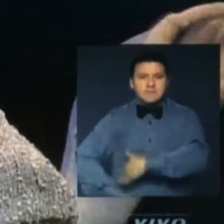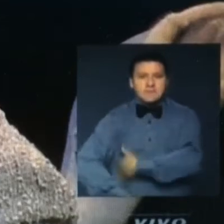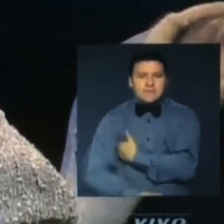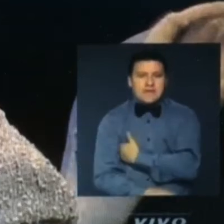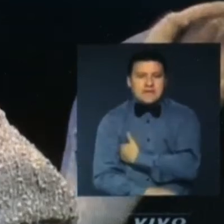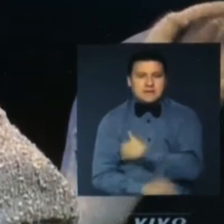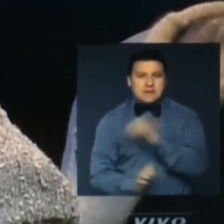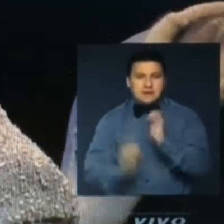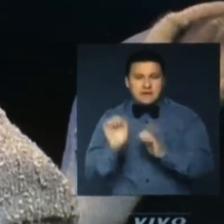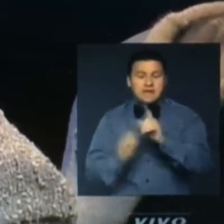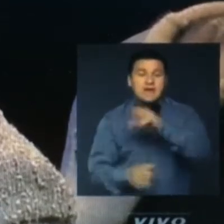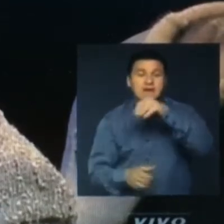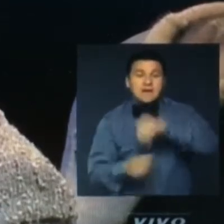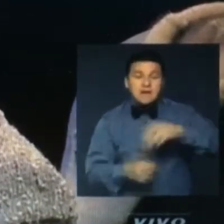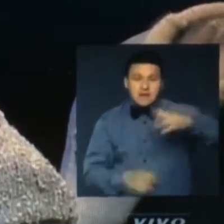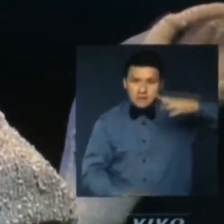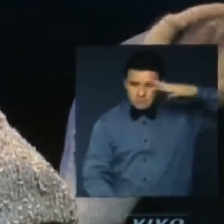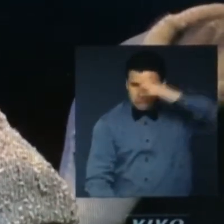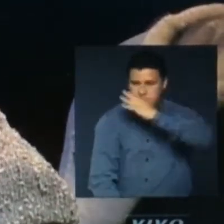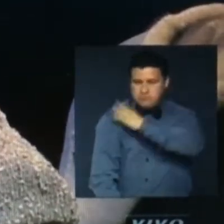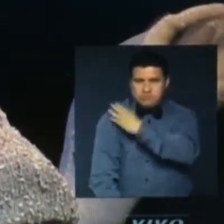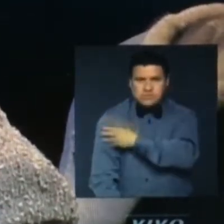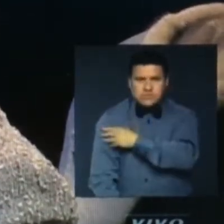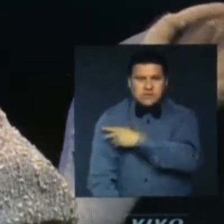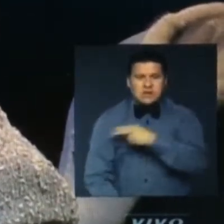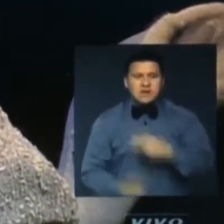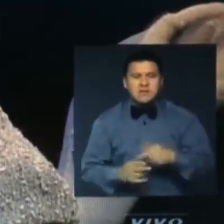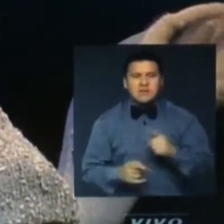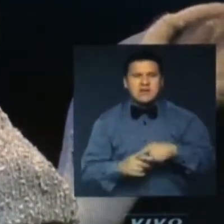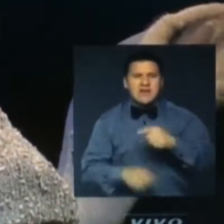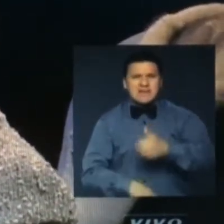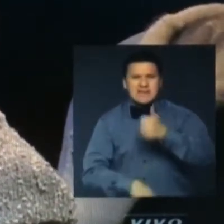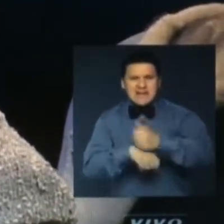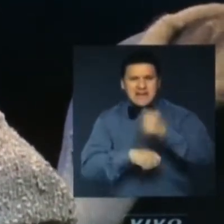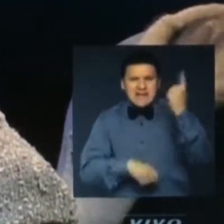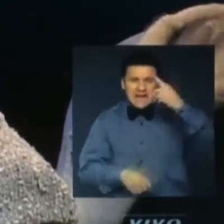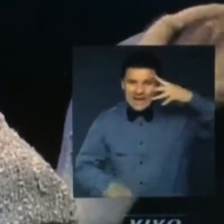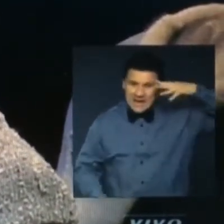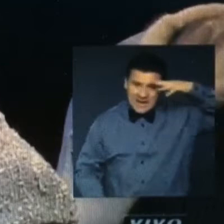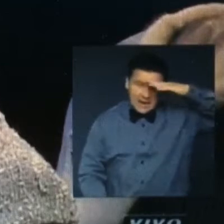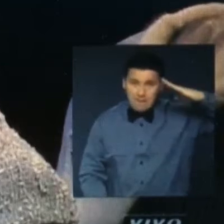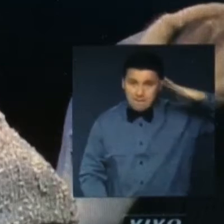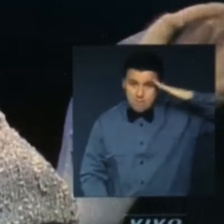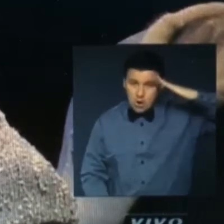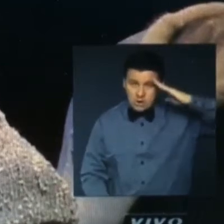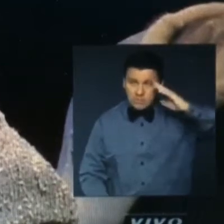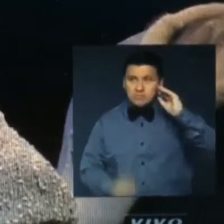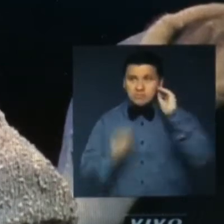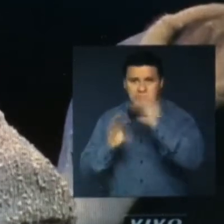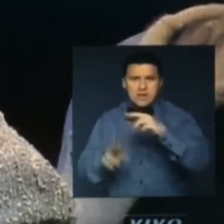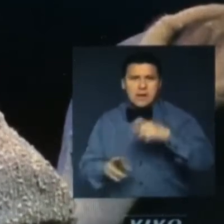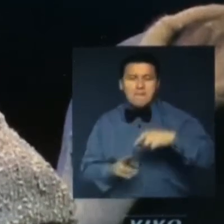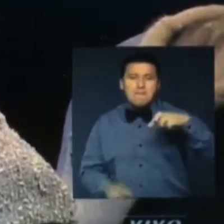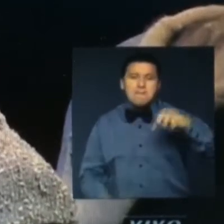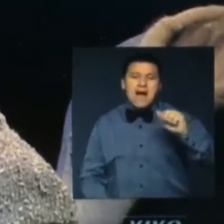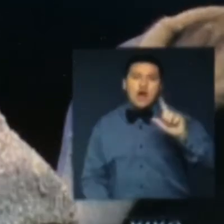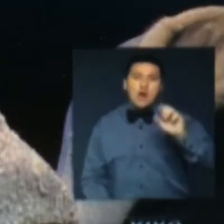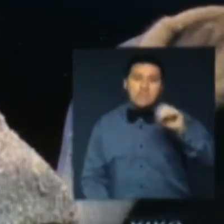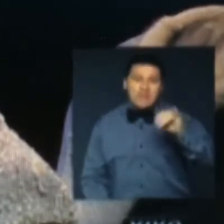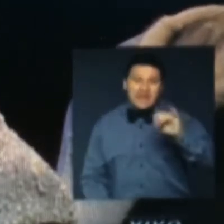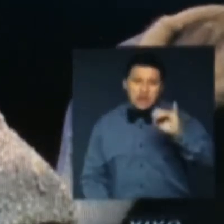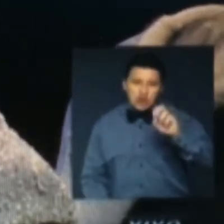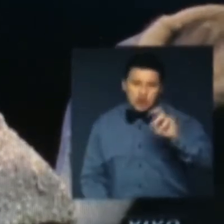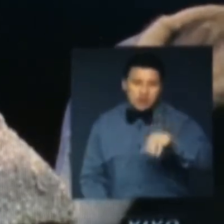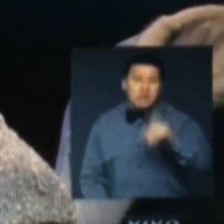del Ejército, Jaime Alfonso Lasprilla Villamizar, al director general de la Policía, general Rodolfo Palomino, a la Dirección